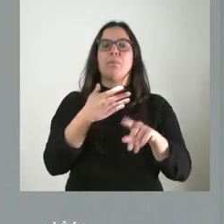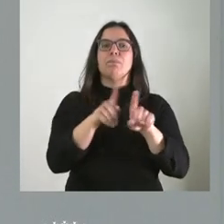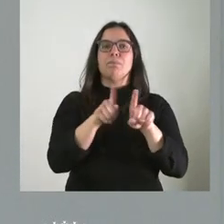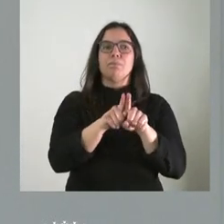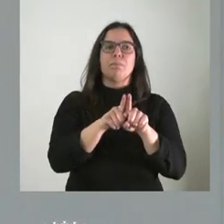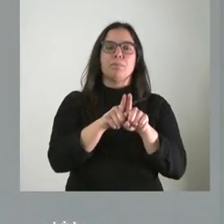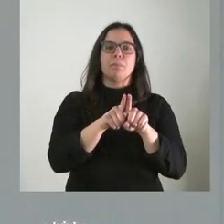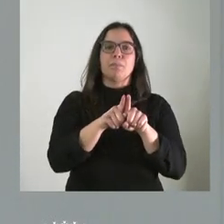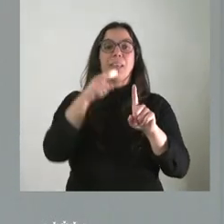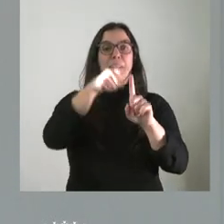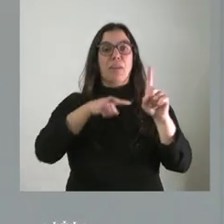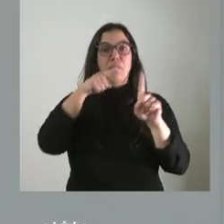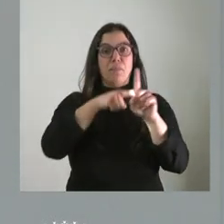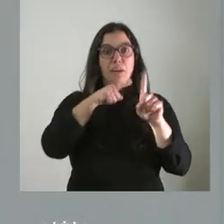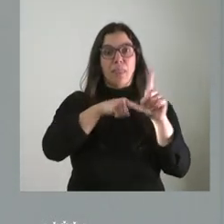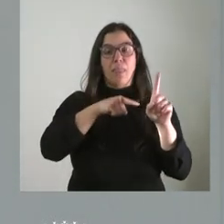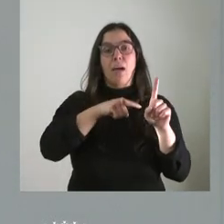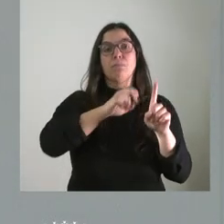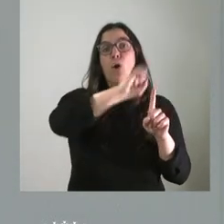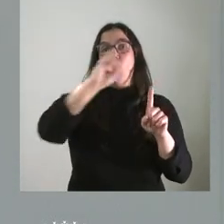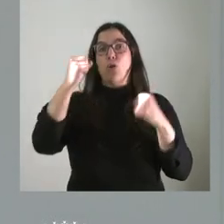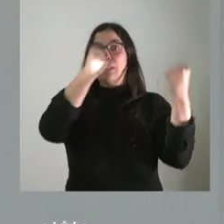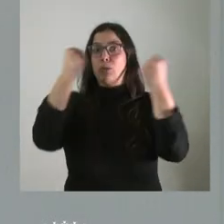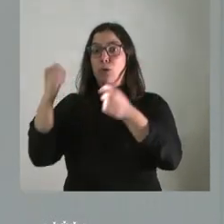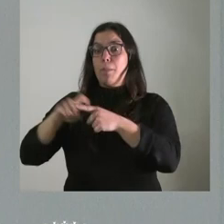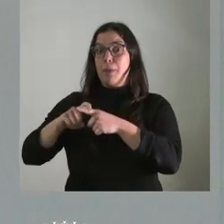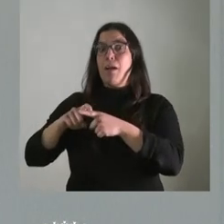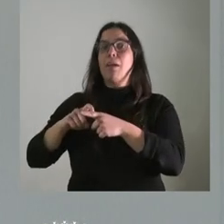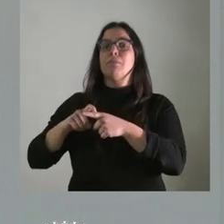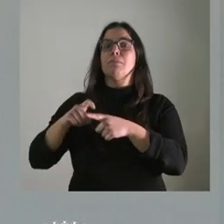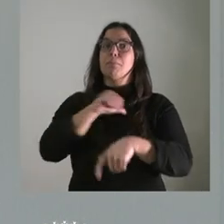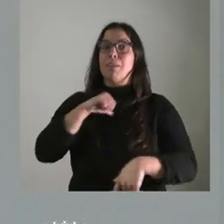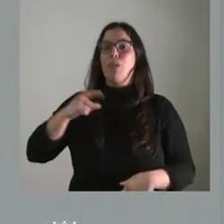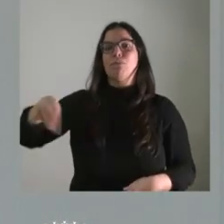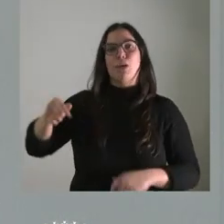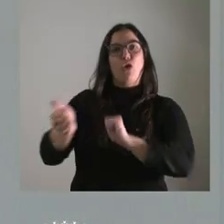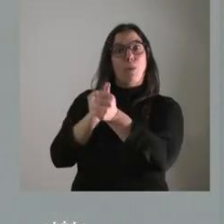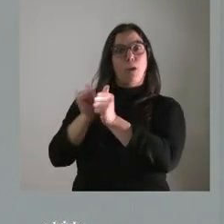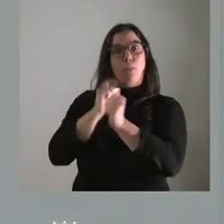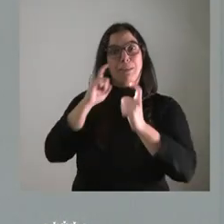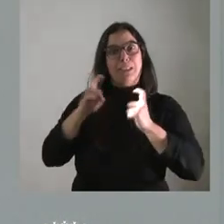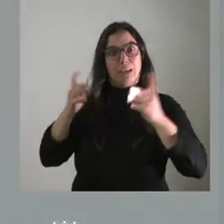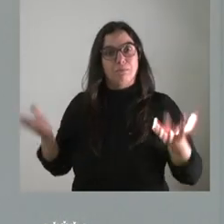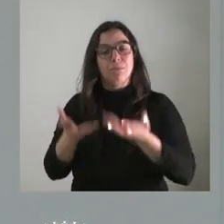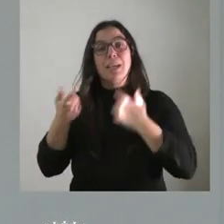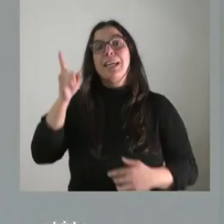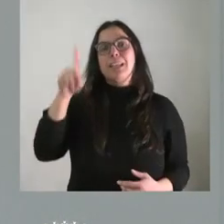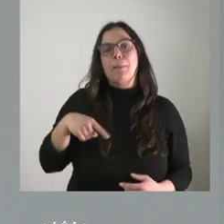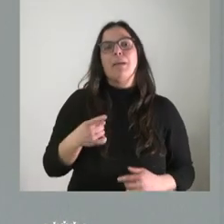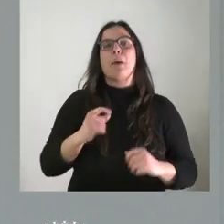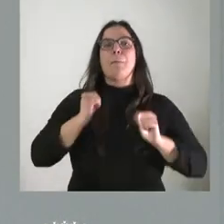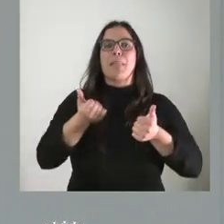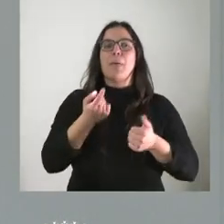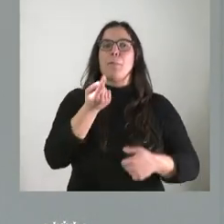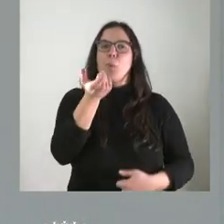de referencia para otras instituciones de carácter privado sino también y fundamentalmente ir produciendo un cierto ahorro en